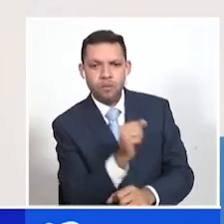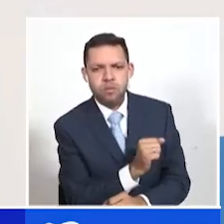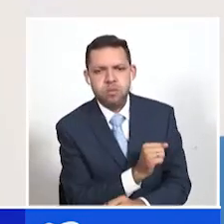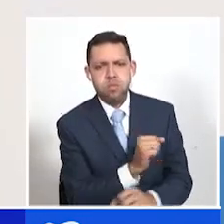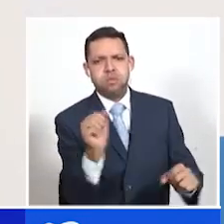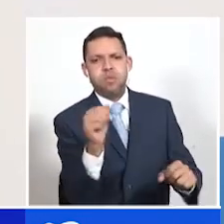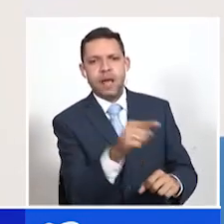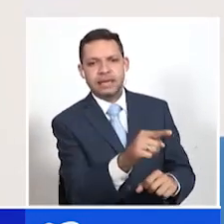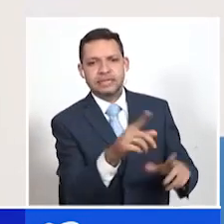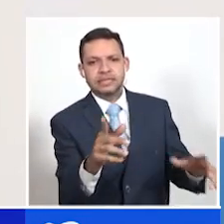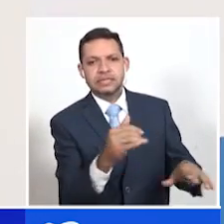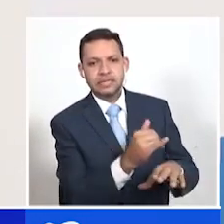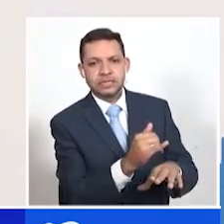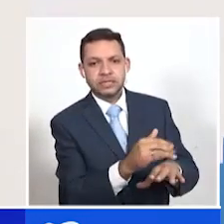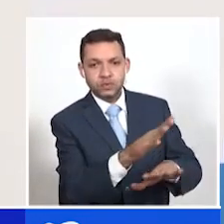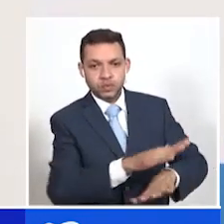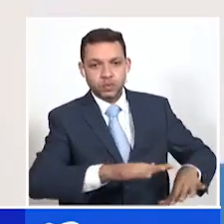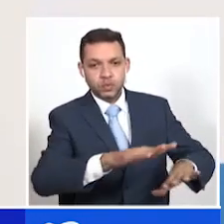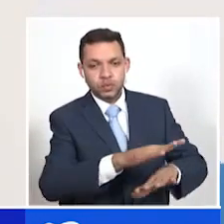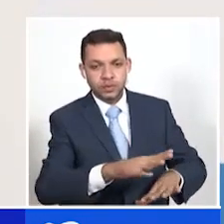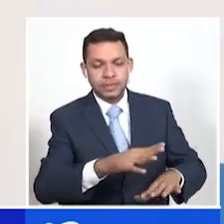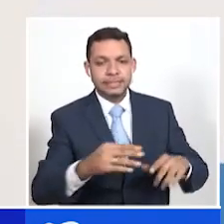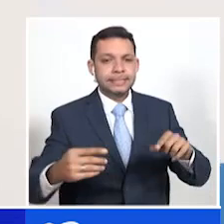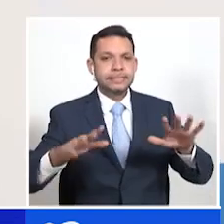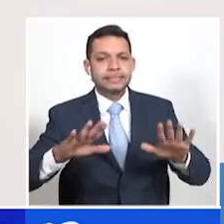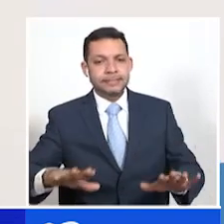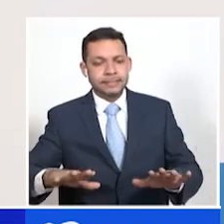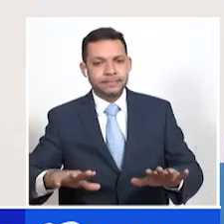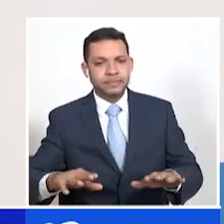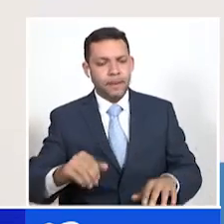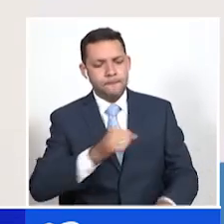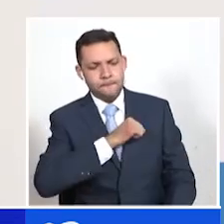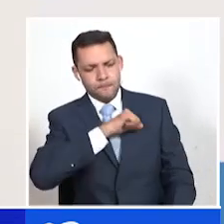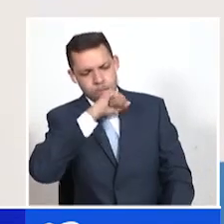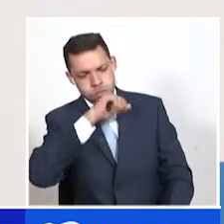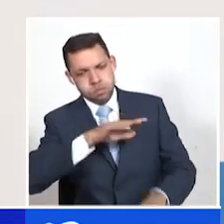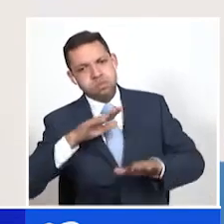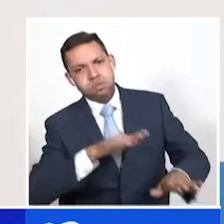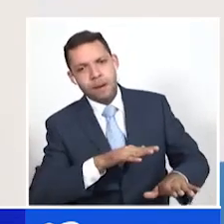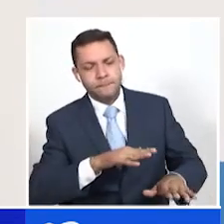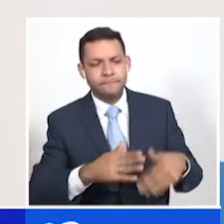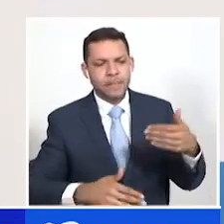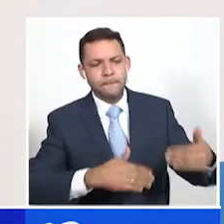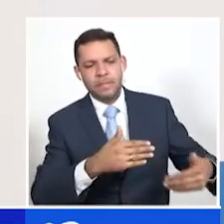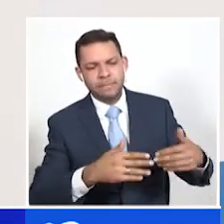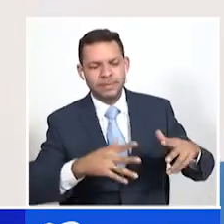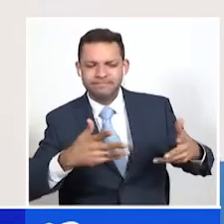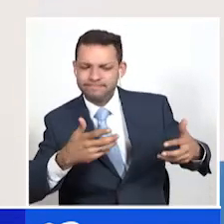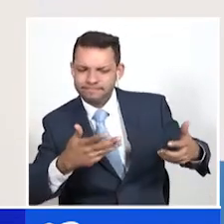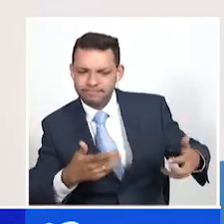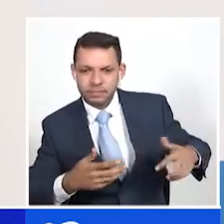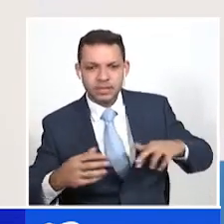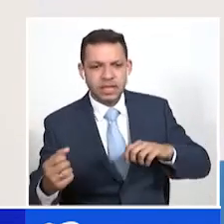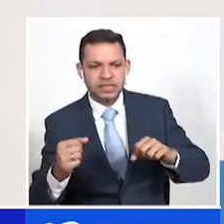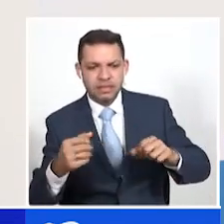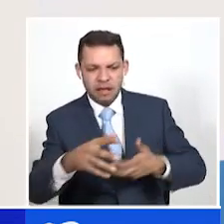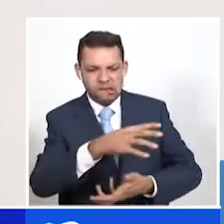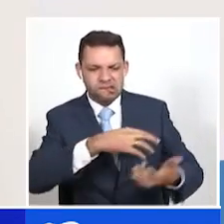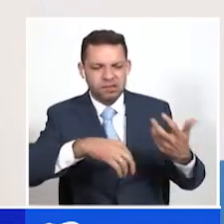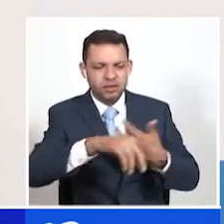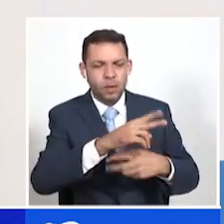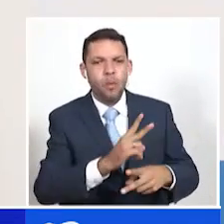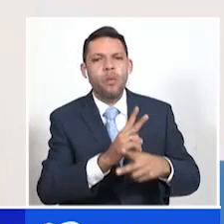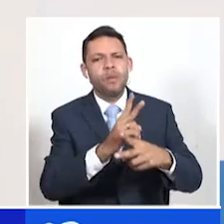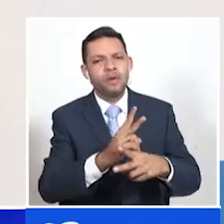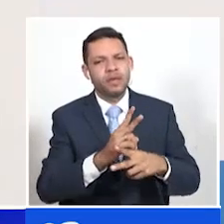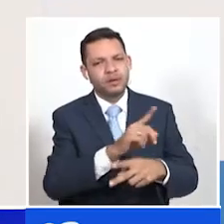sede de la institución. Repetimos, no hay vinculación directa de hinchas todavía, pero por ahí va la situación. Las vías, de hecho, no tienen nada